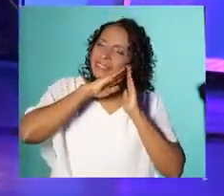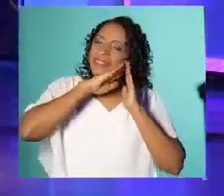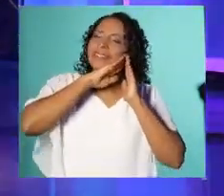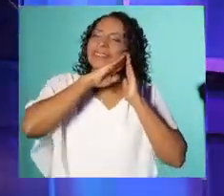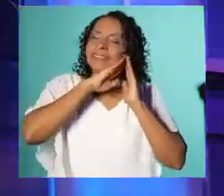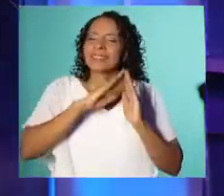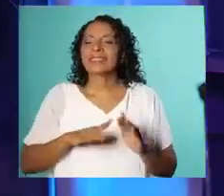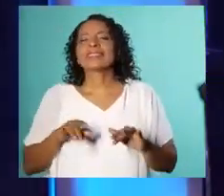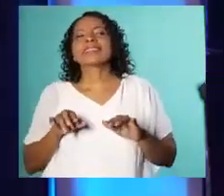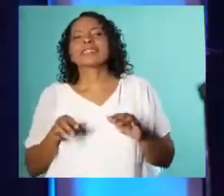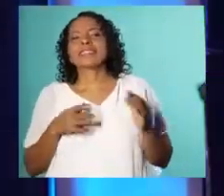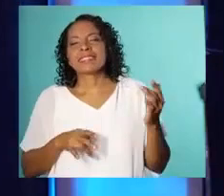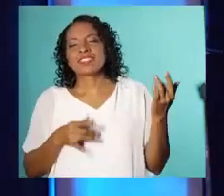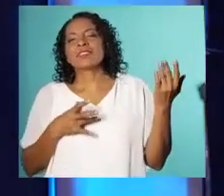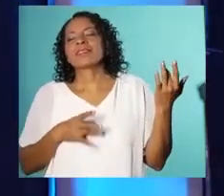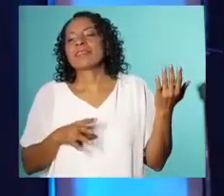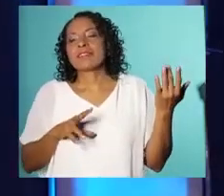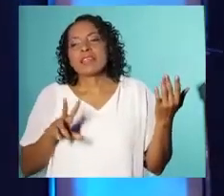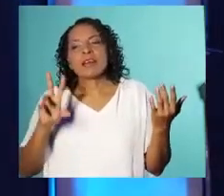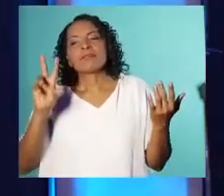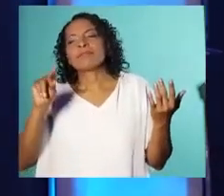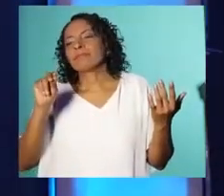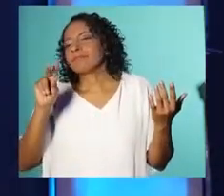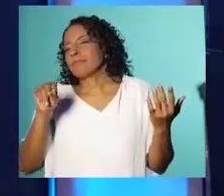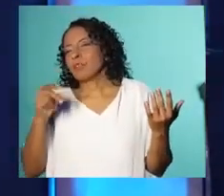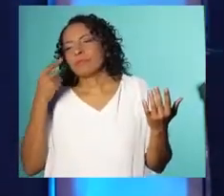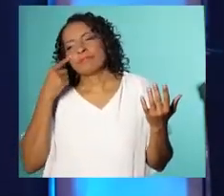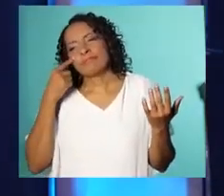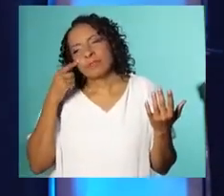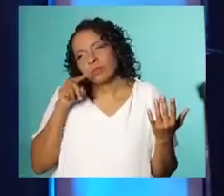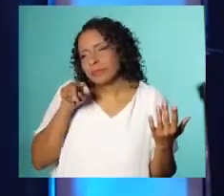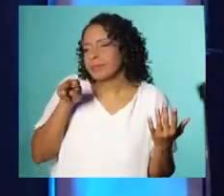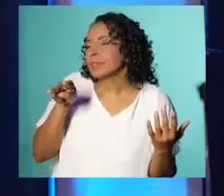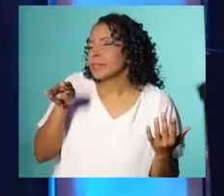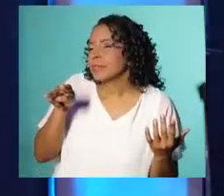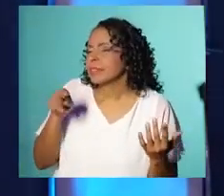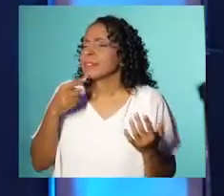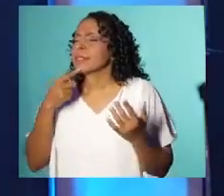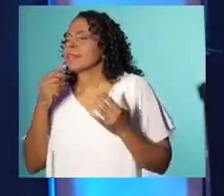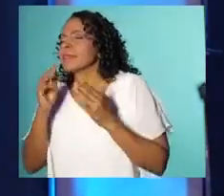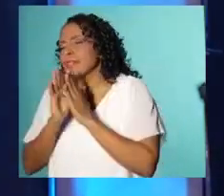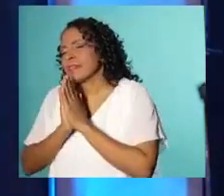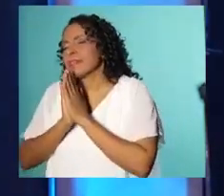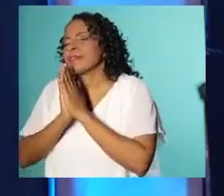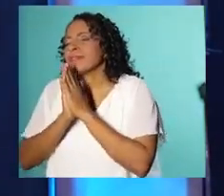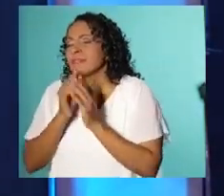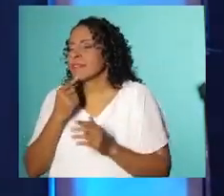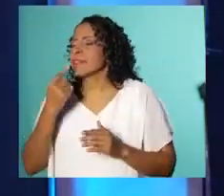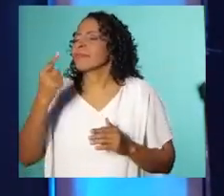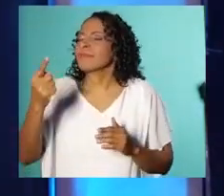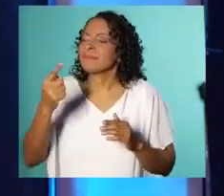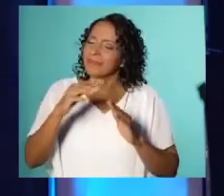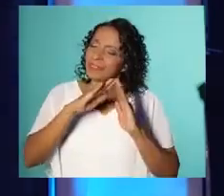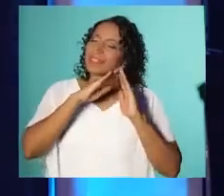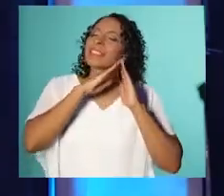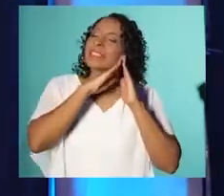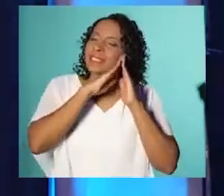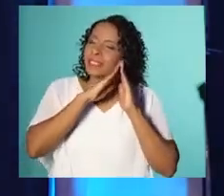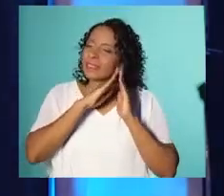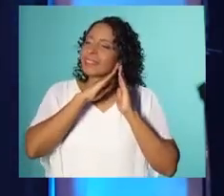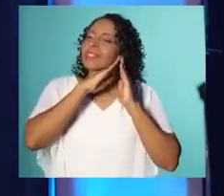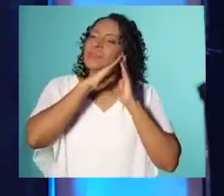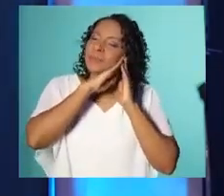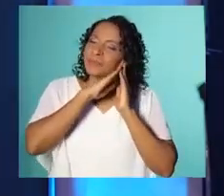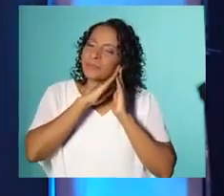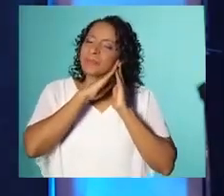No me conformo con verte. Y te digo duerme, duerme, duerme, duerme, duerme,